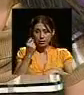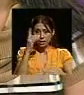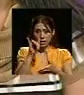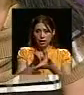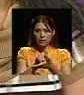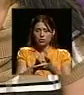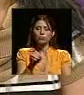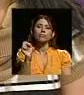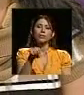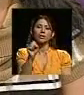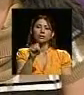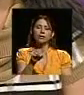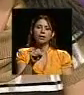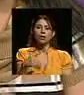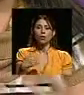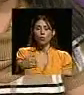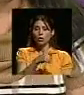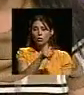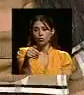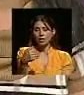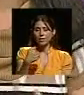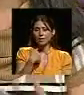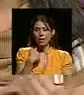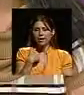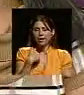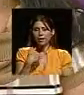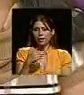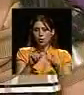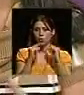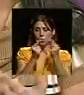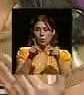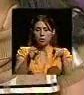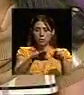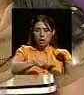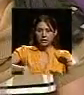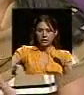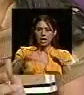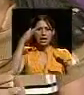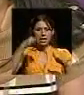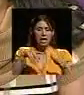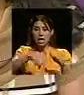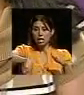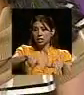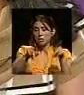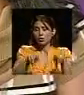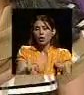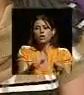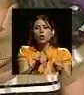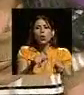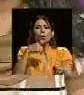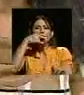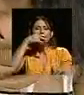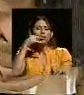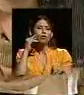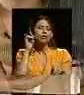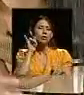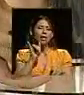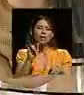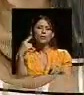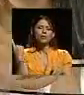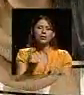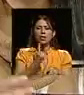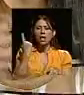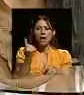cuando usted tiene una población en donde hay toda una idea de que no tienen sexualidad, que no tienen derecho, que son como niños eternos, entonces nunca se piensa